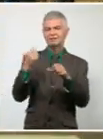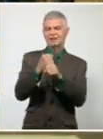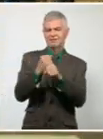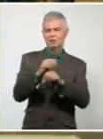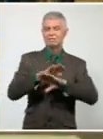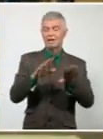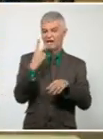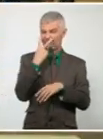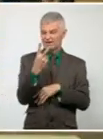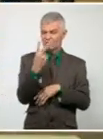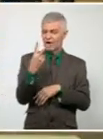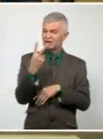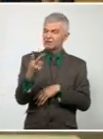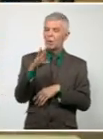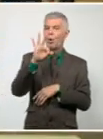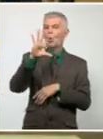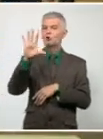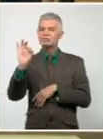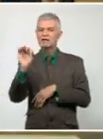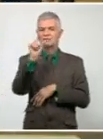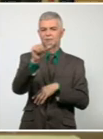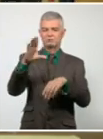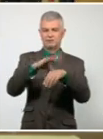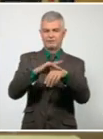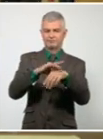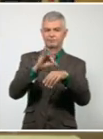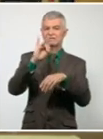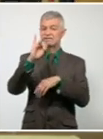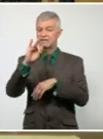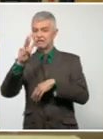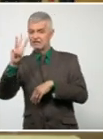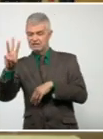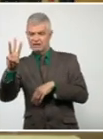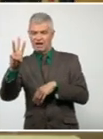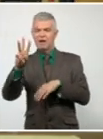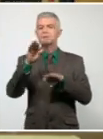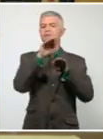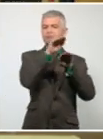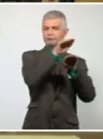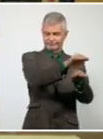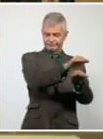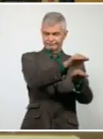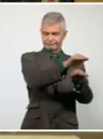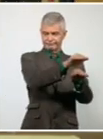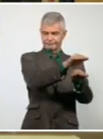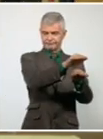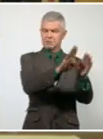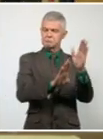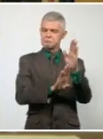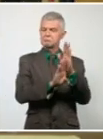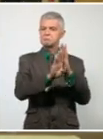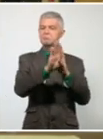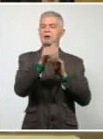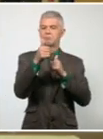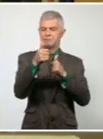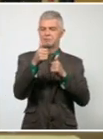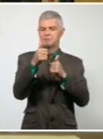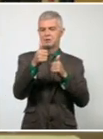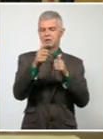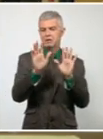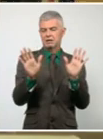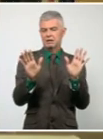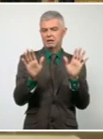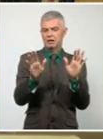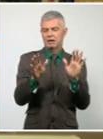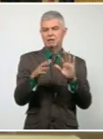80 pacientes. De ellos se han ingresado 73 casos en el hospital con una evolución satisfactoria, un grupo de ellos.